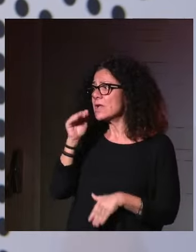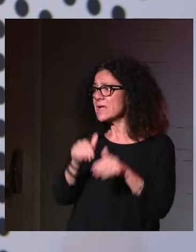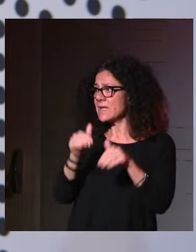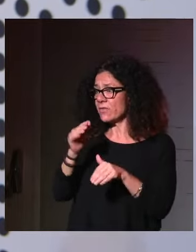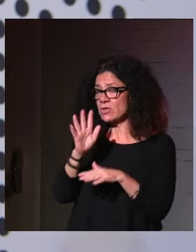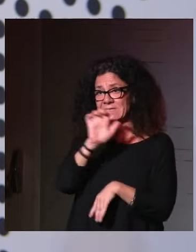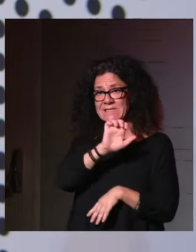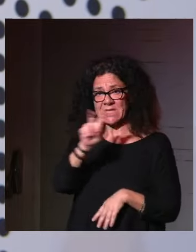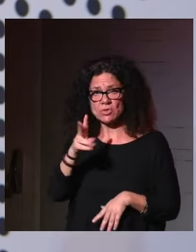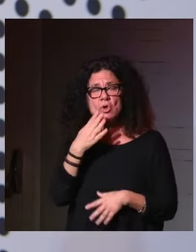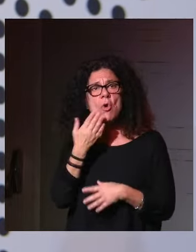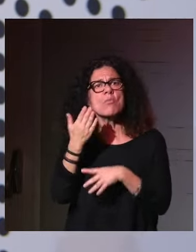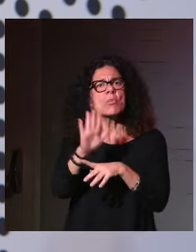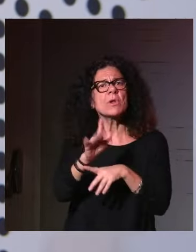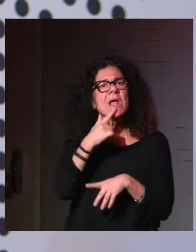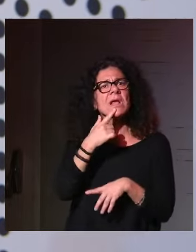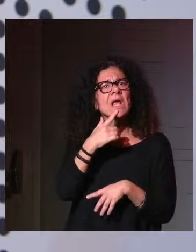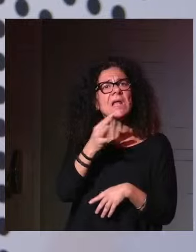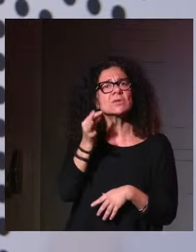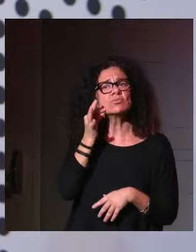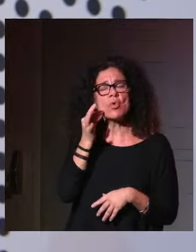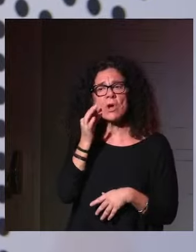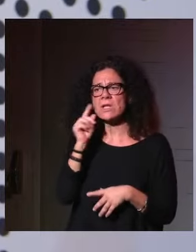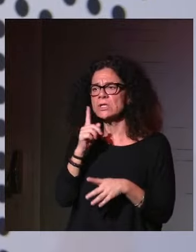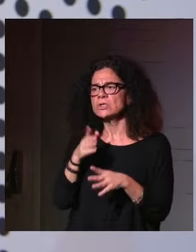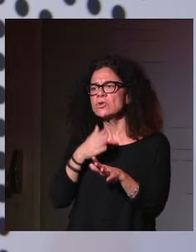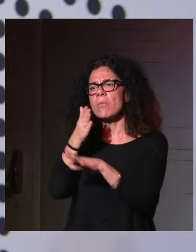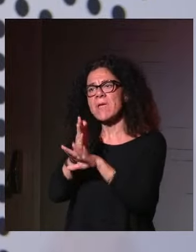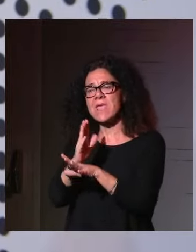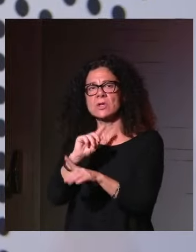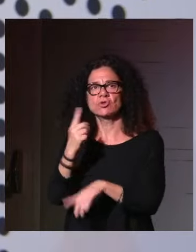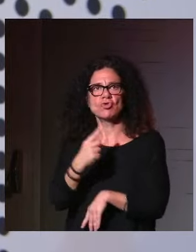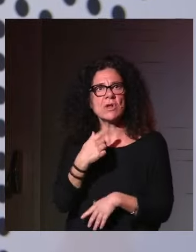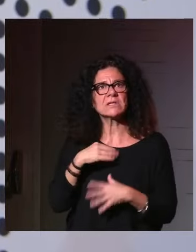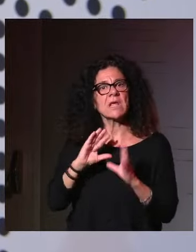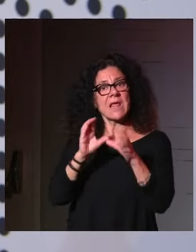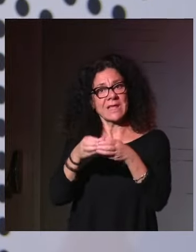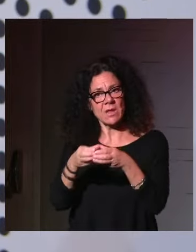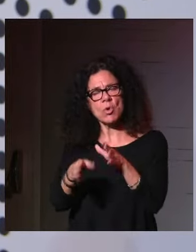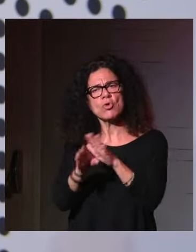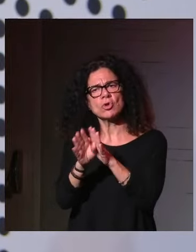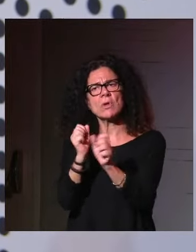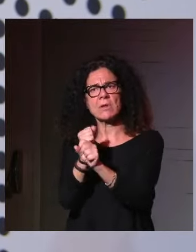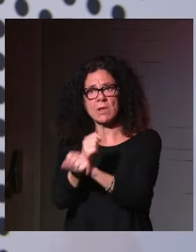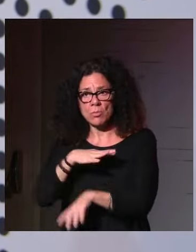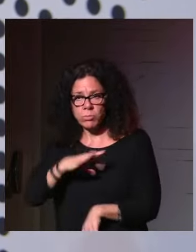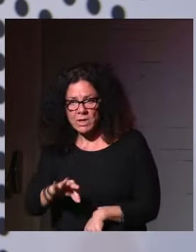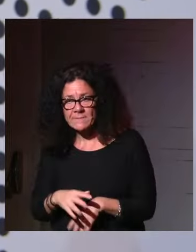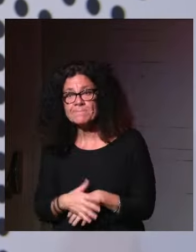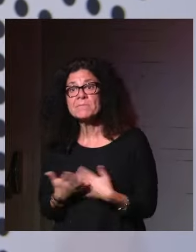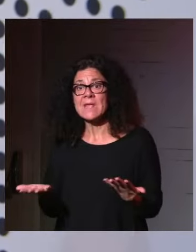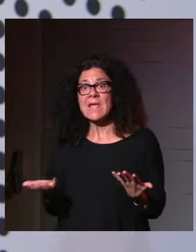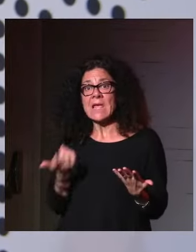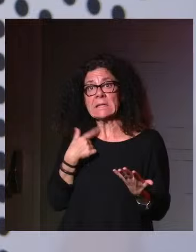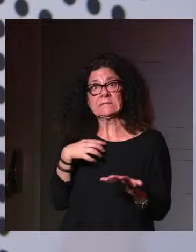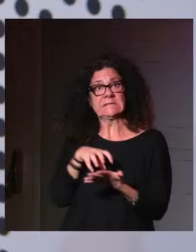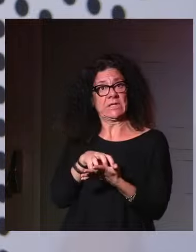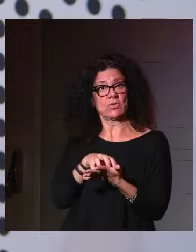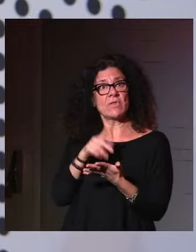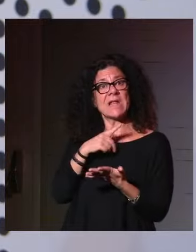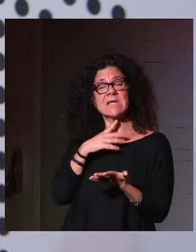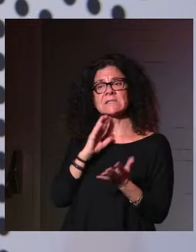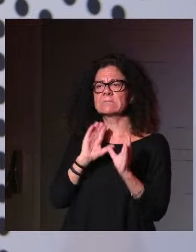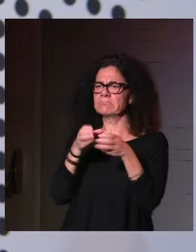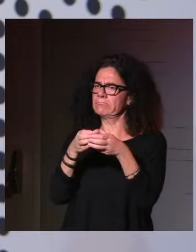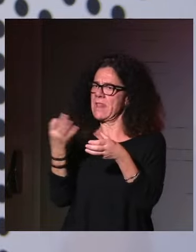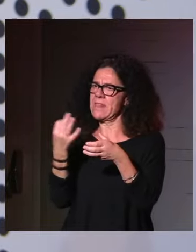Estados Unidos proponían que las mujeres priistas no vayan solas que hagan equipo que podamos seguir trabajando eh Y sin duda creo que las redacciones tienen